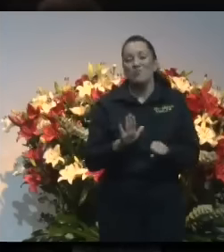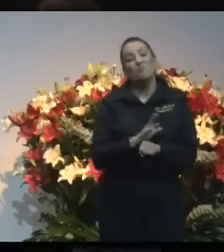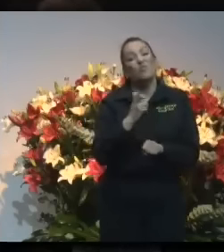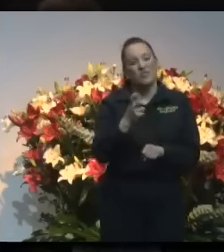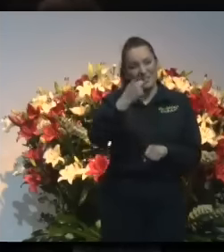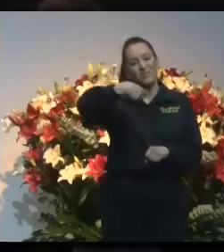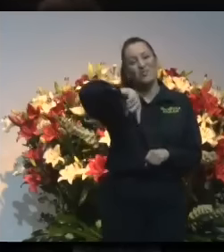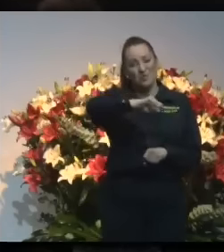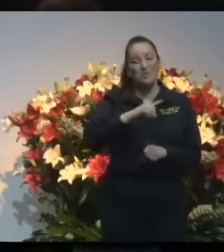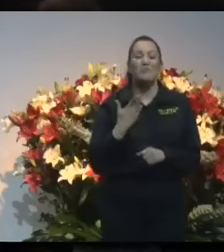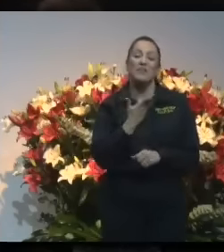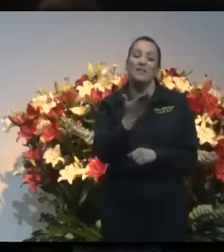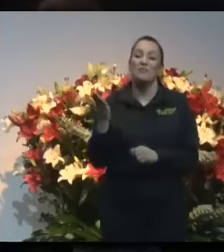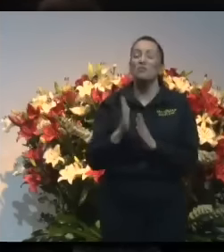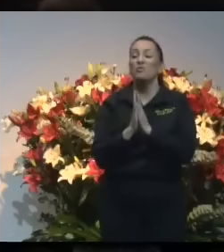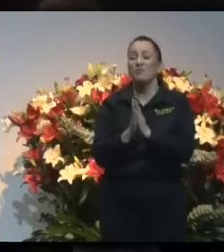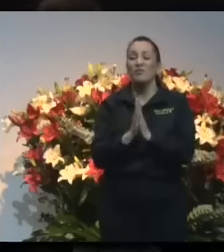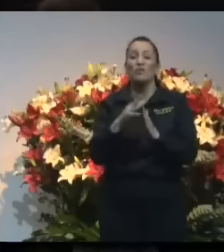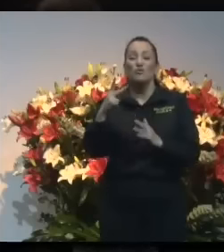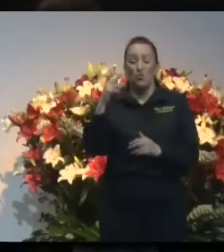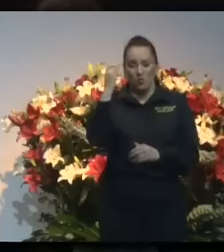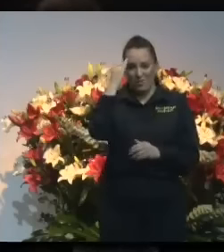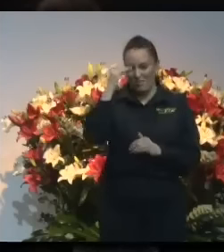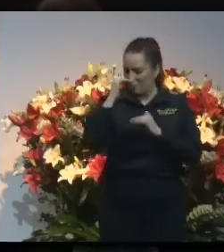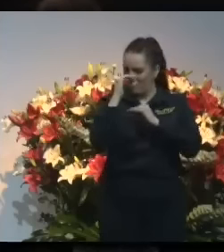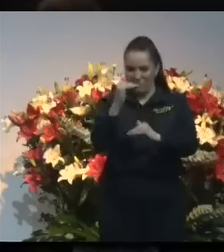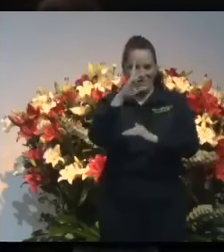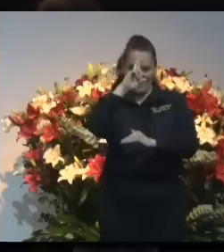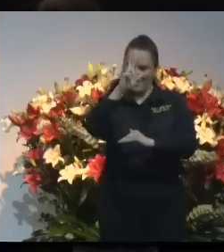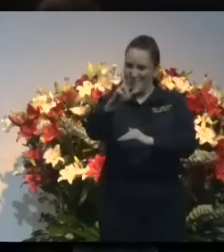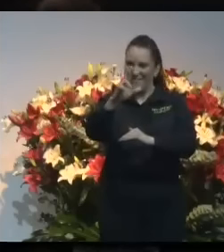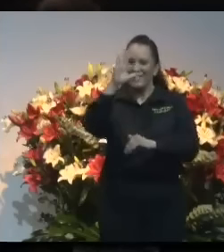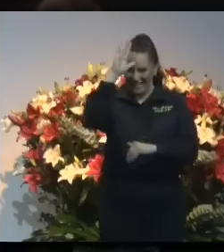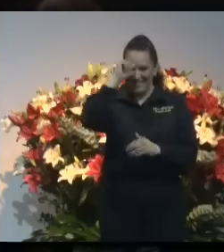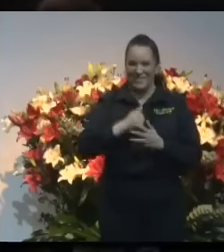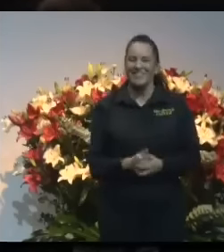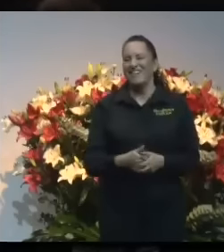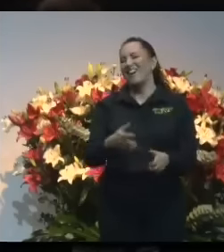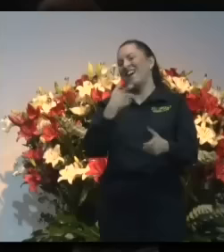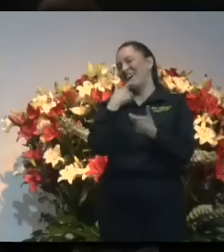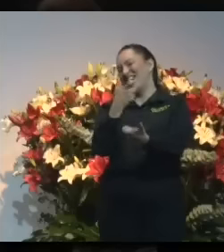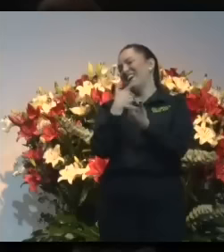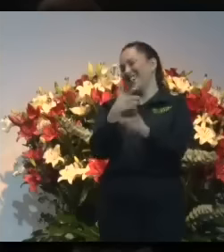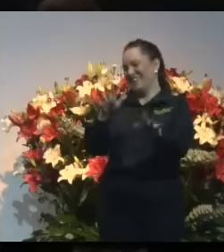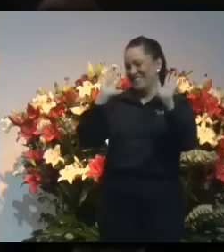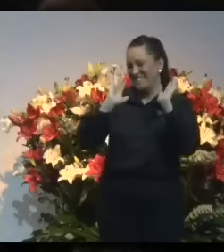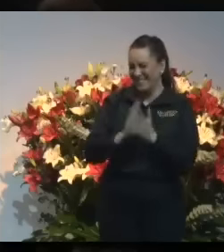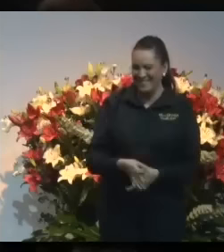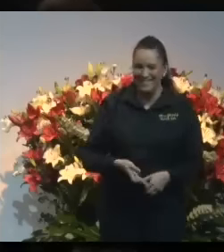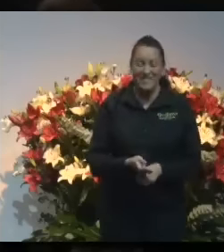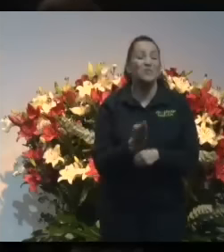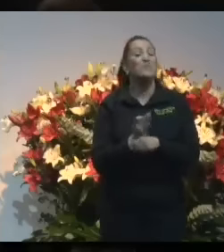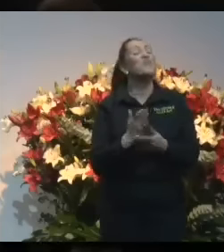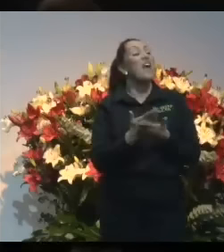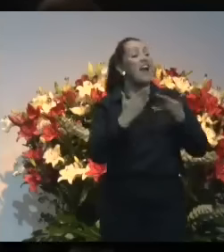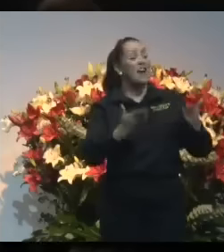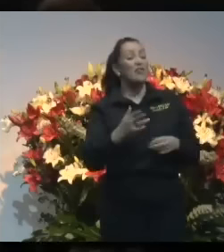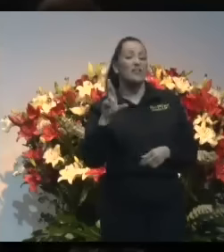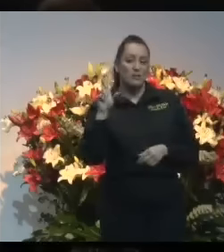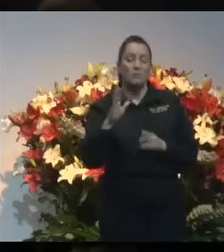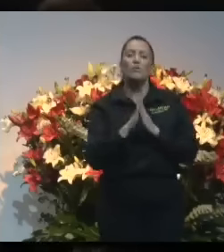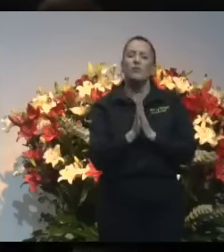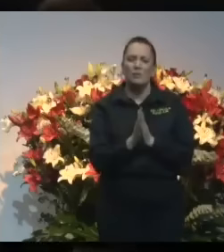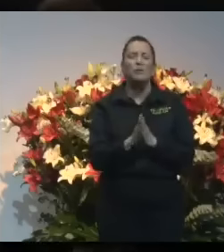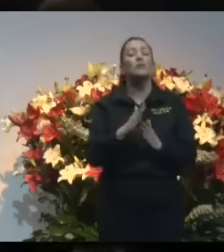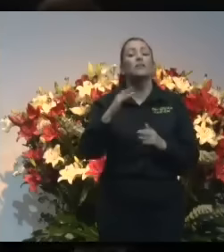su participación al terminar el tiempo asignado. Ahora sí, Xochitl, te invitamos a compartirnos tu mensaje de inicio. Tienes hasta 10 minutos.